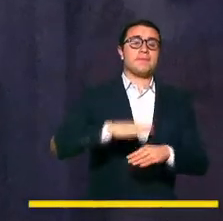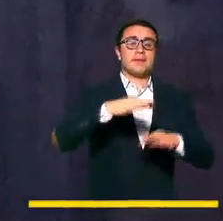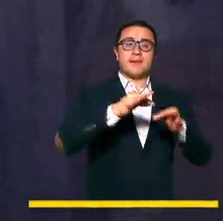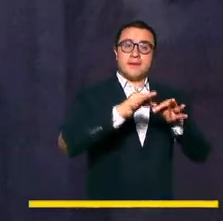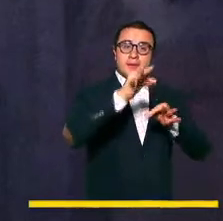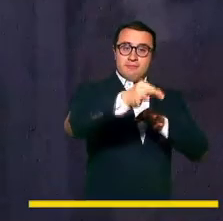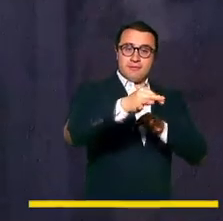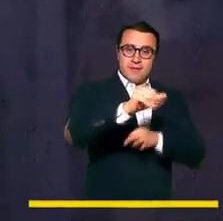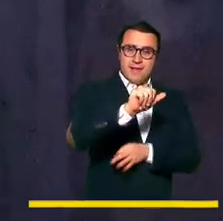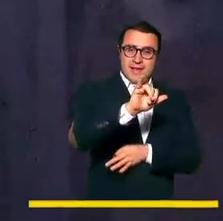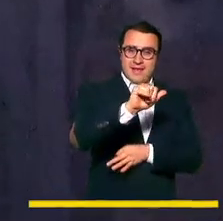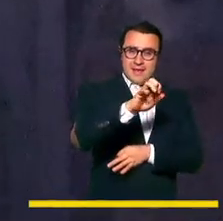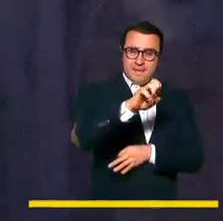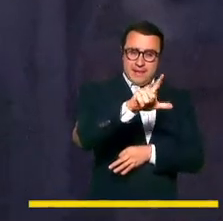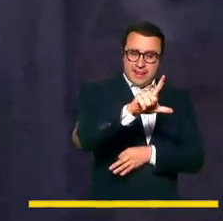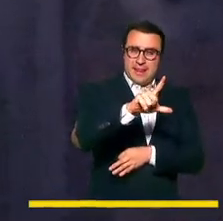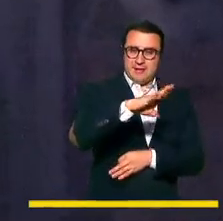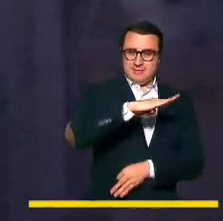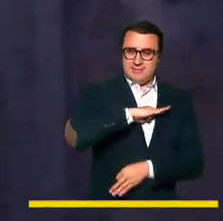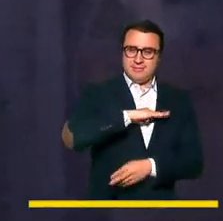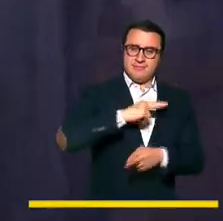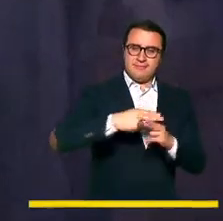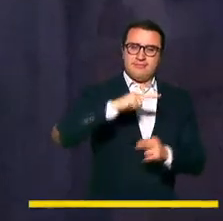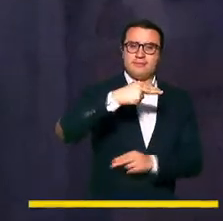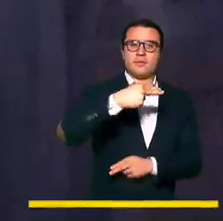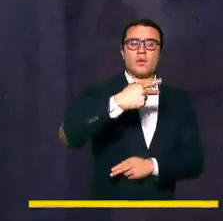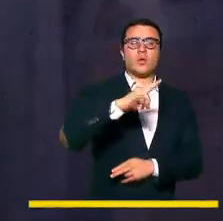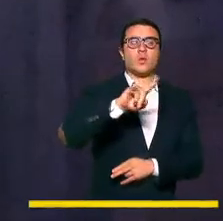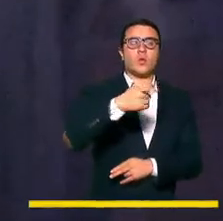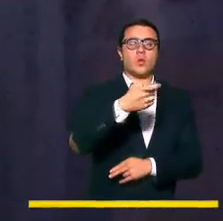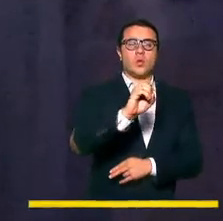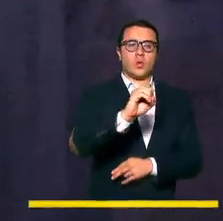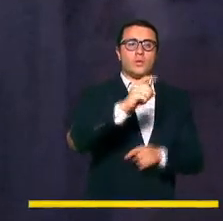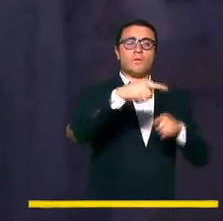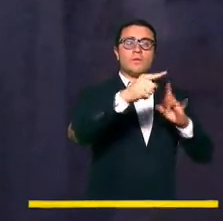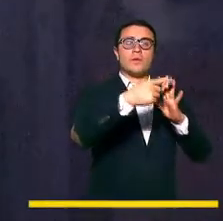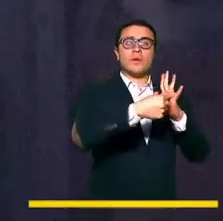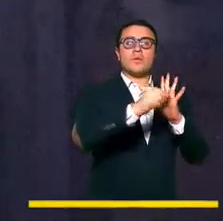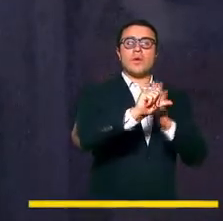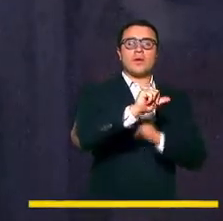Ayapel, Hugo Armando Pinedo Contreras y su esposa Diani,